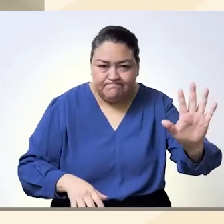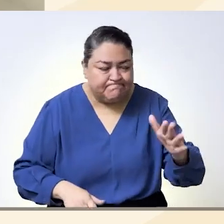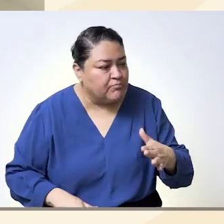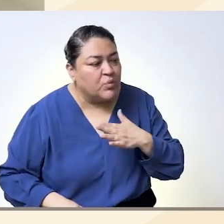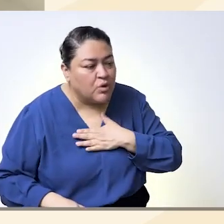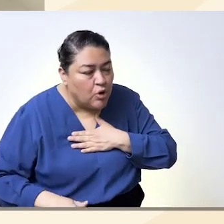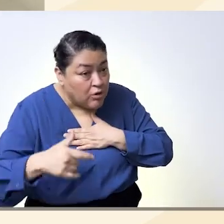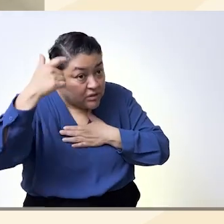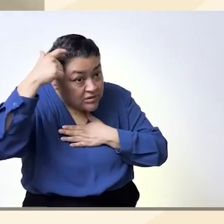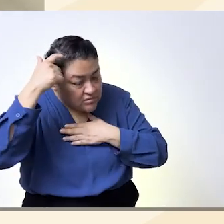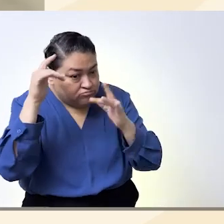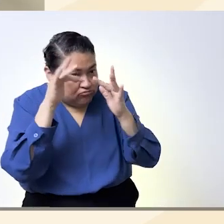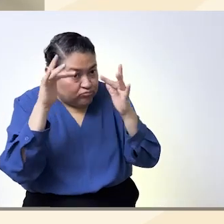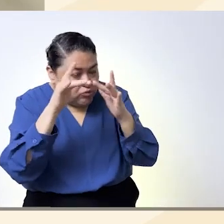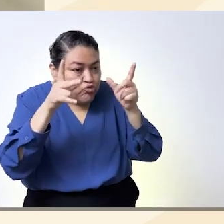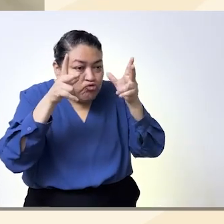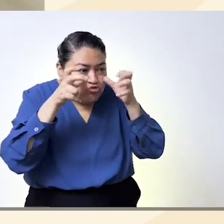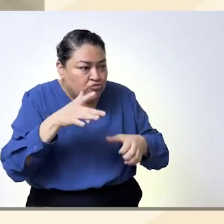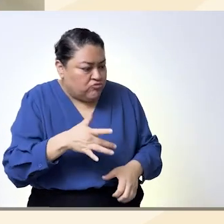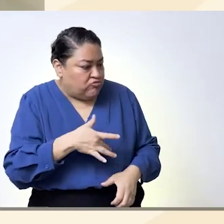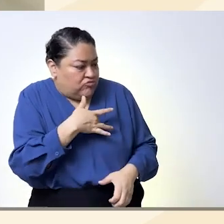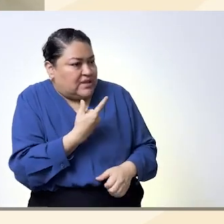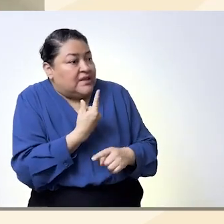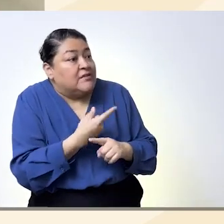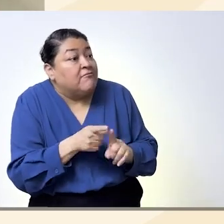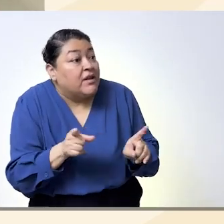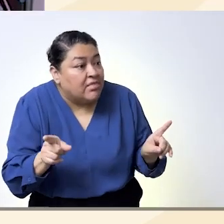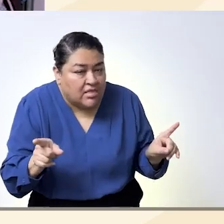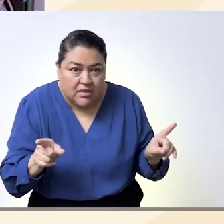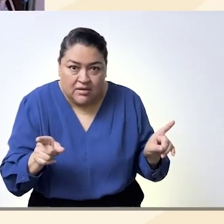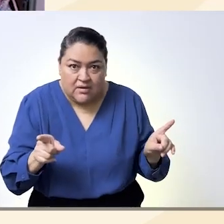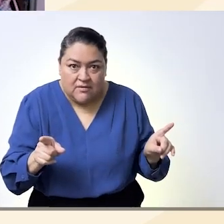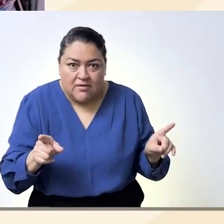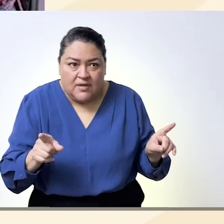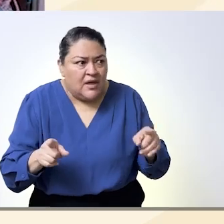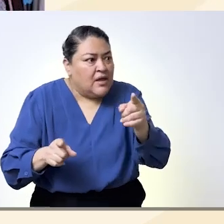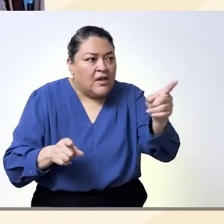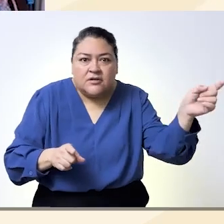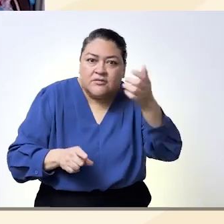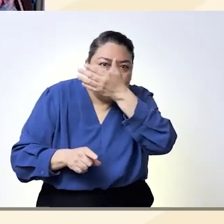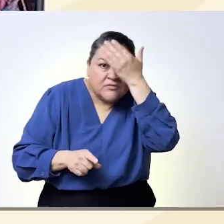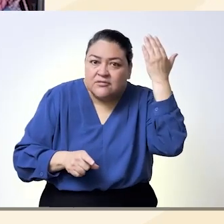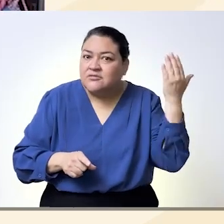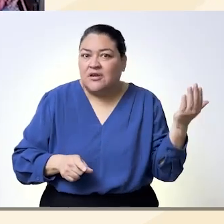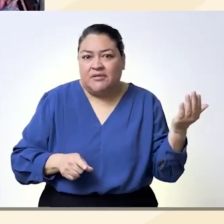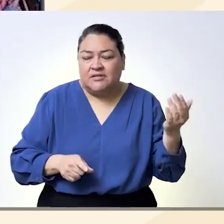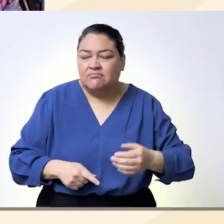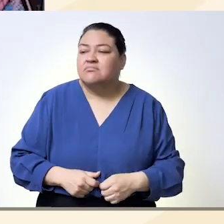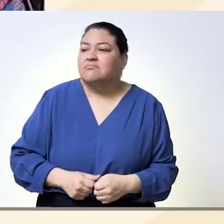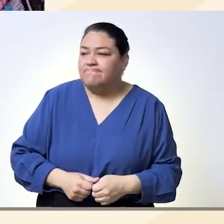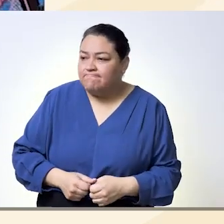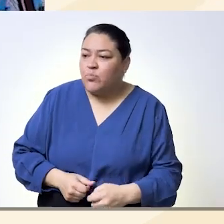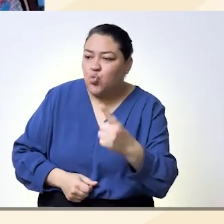es. Entonces simplemente pues como que se va tachando a lo que conocen. Comenzamos con el desconocimiento, con estas formas de